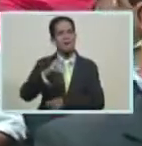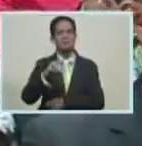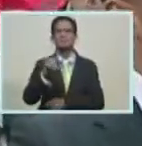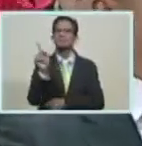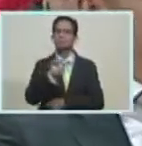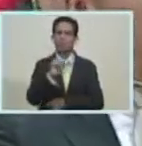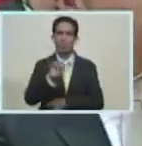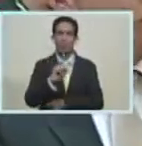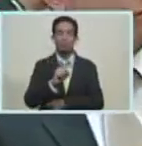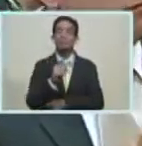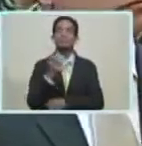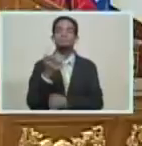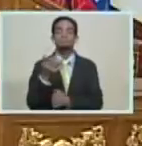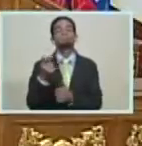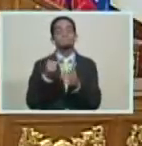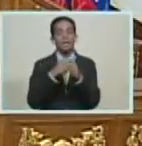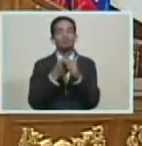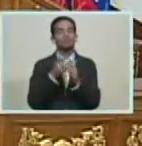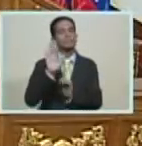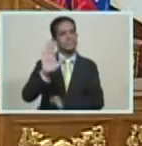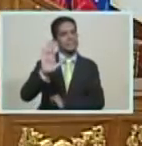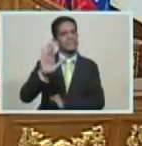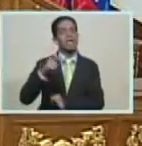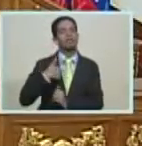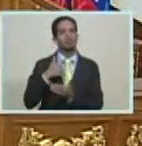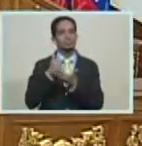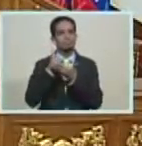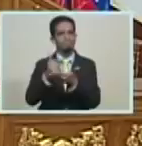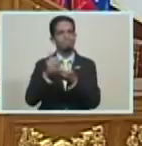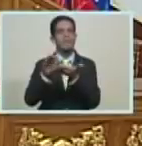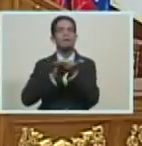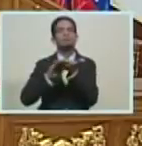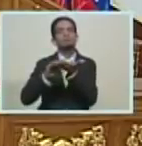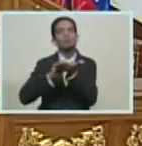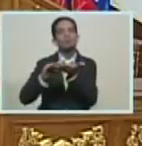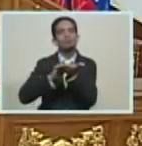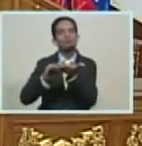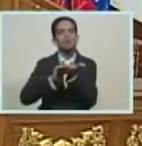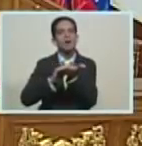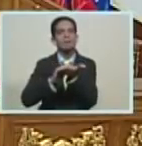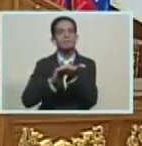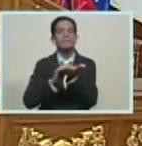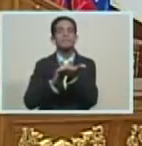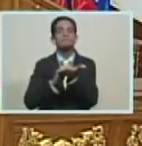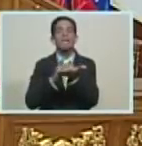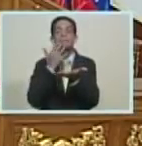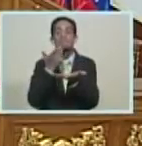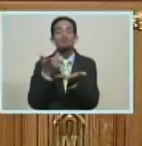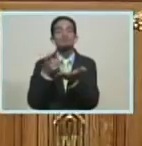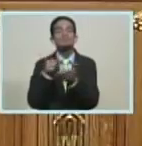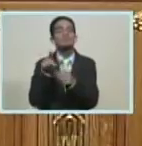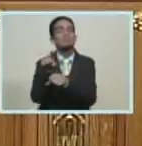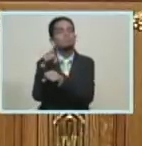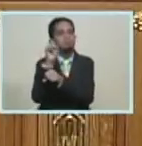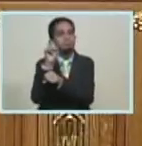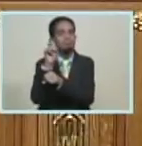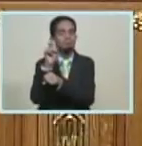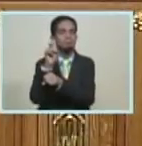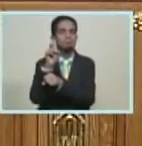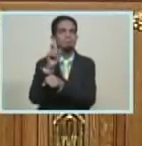con el Consejo Bancario para establecer medidas con Sudeban, con los gobernadores, para que se acabe el robo en los puntos de